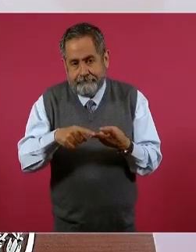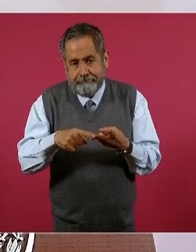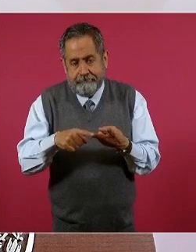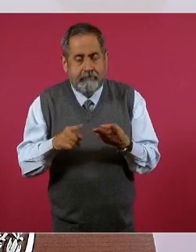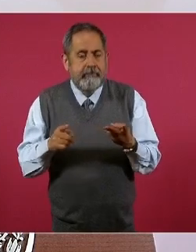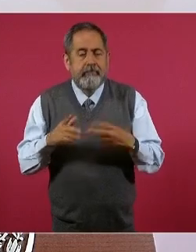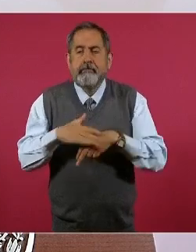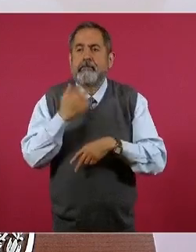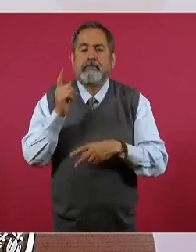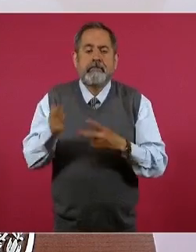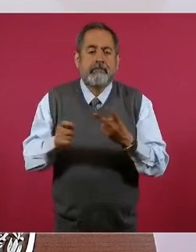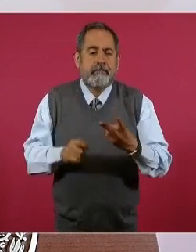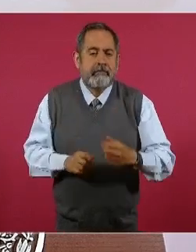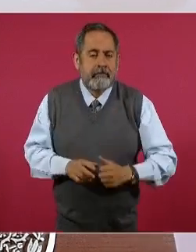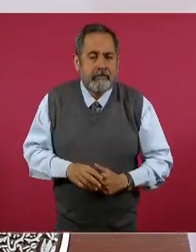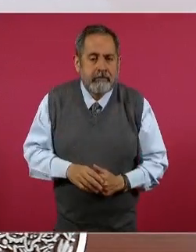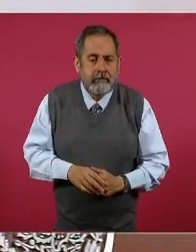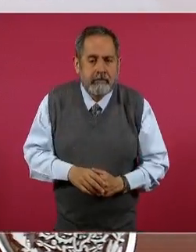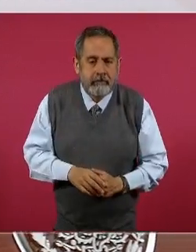porque